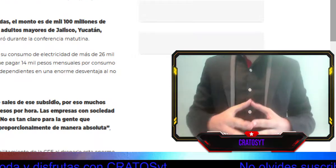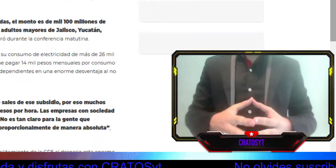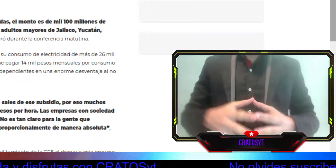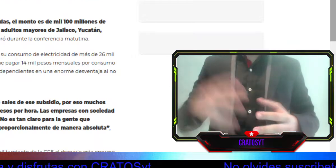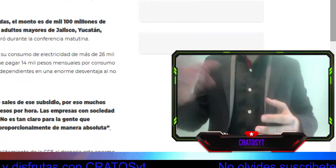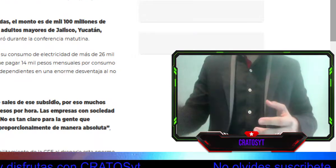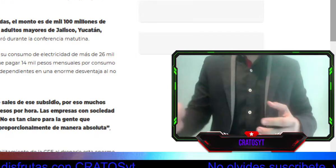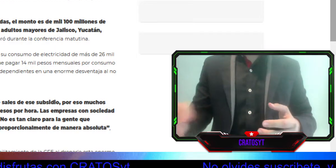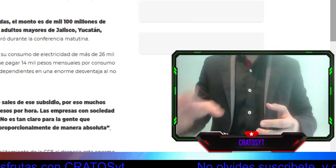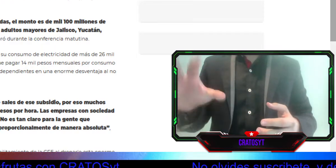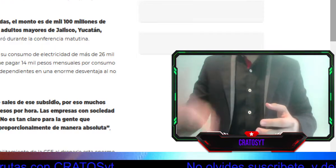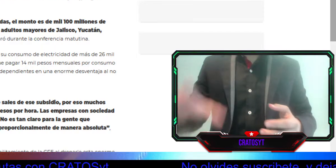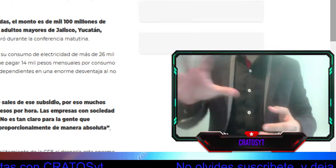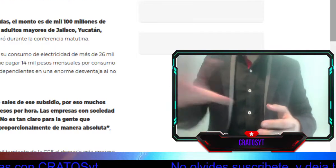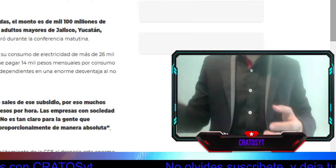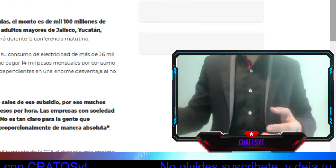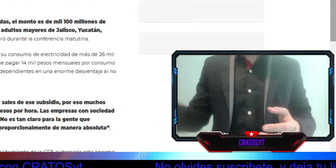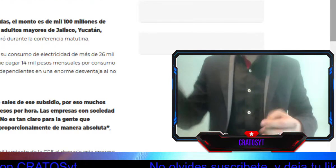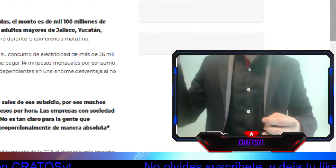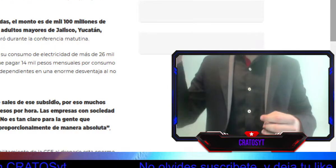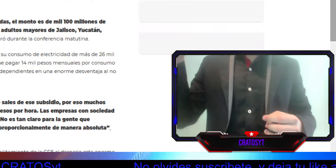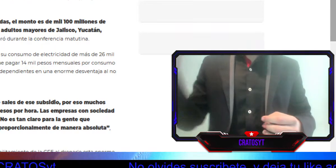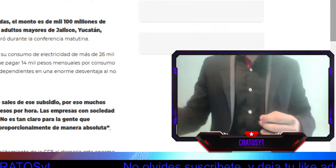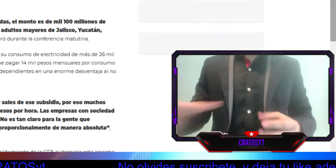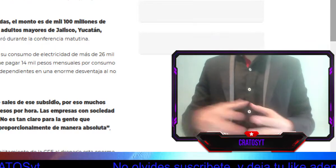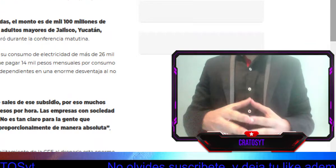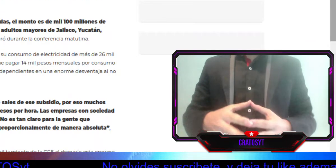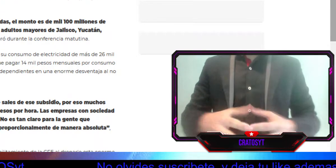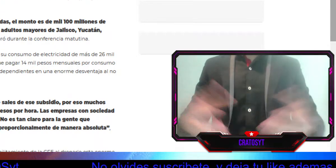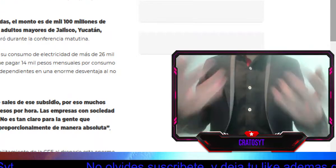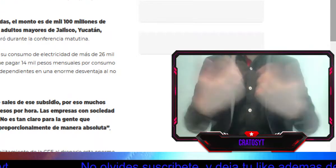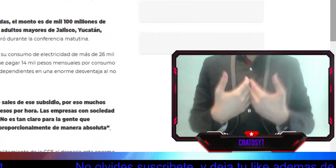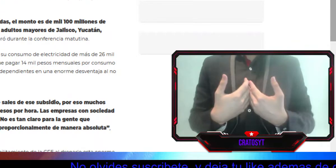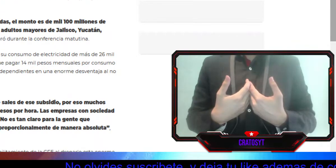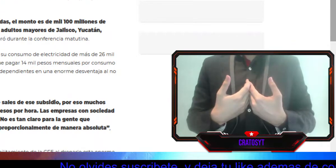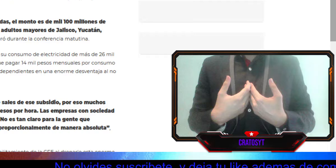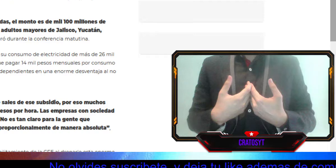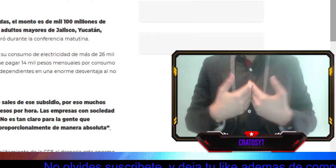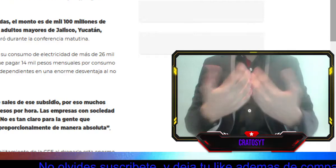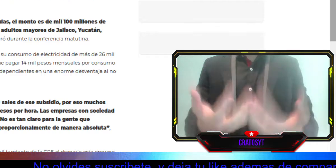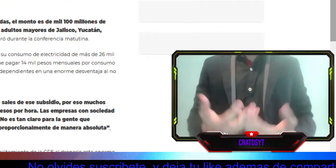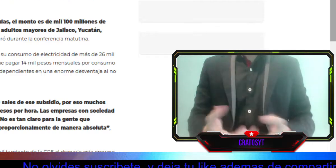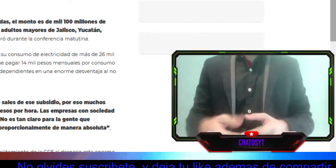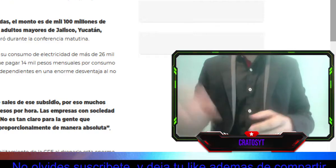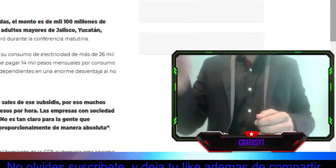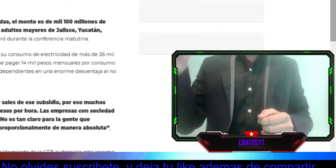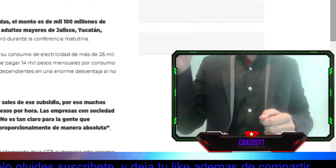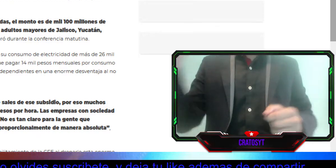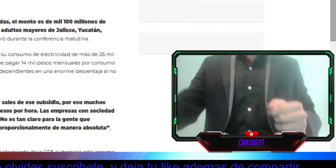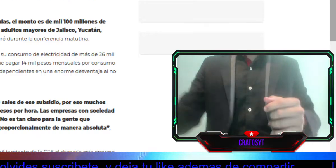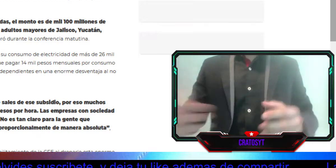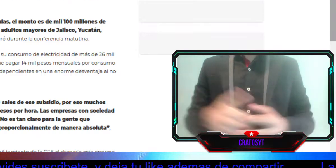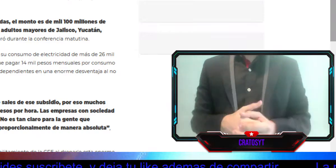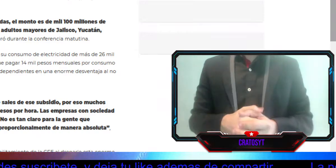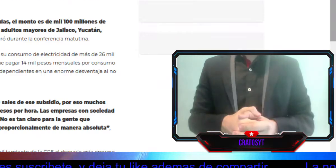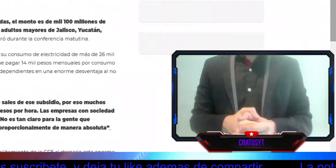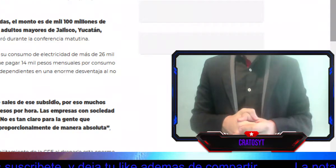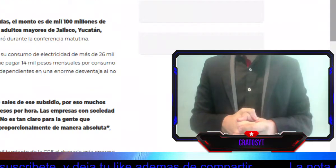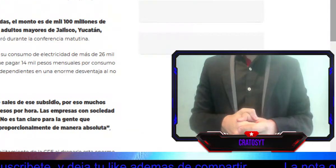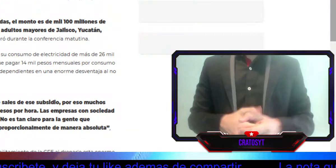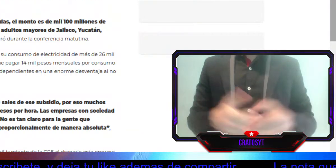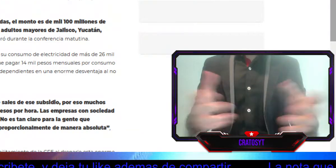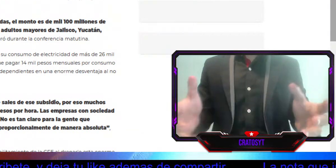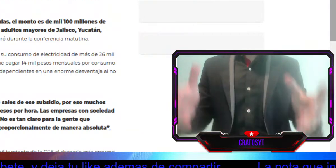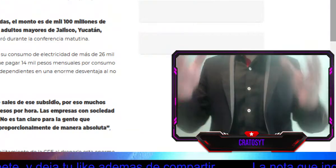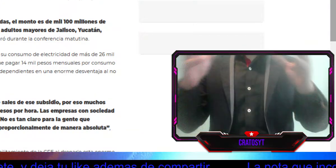sea, que tiene recursos, o sea, los privados tienen recursos para moverse. ¿Por qué nosotros tenemos que llegar y decir, ay, te van 300,000 millones?